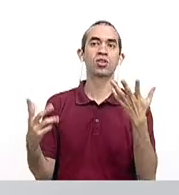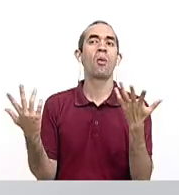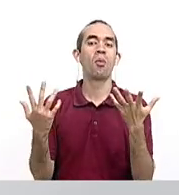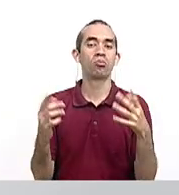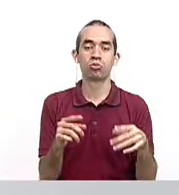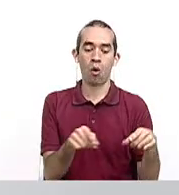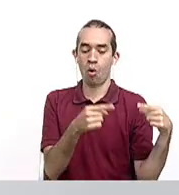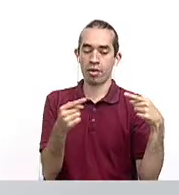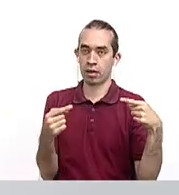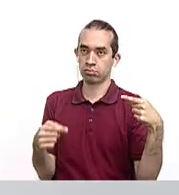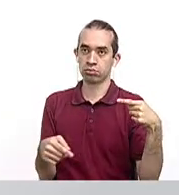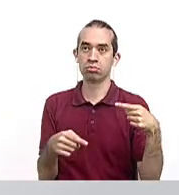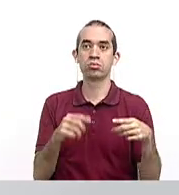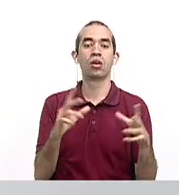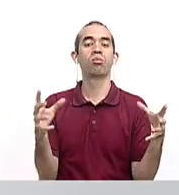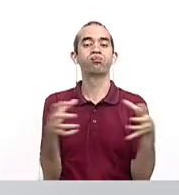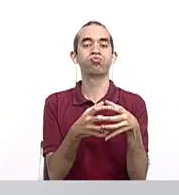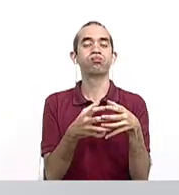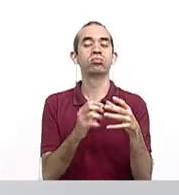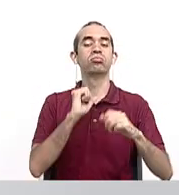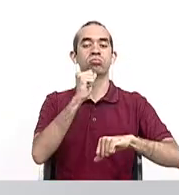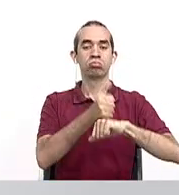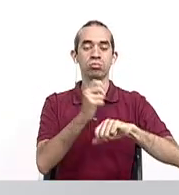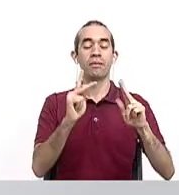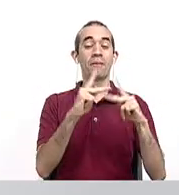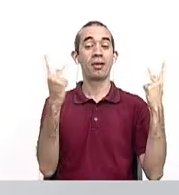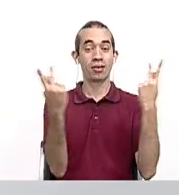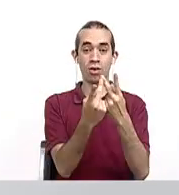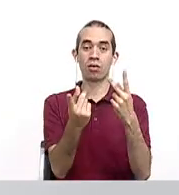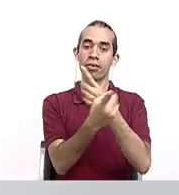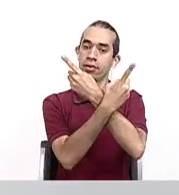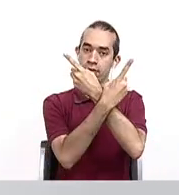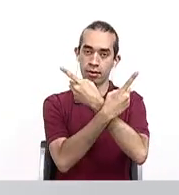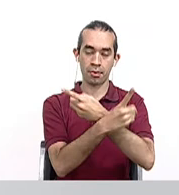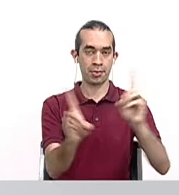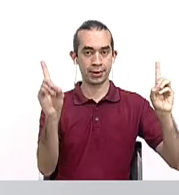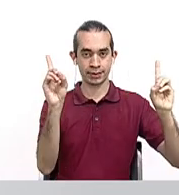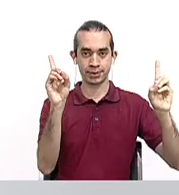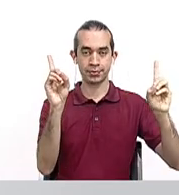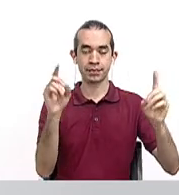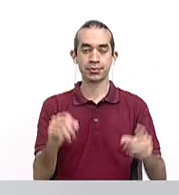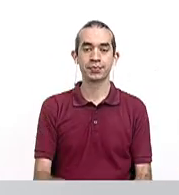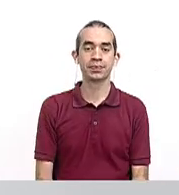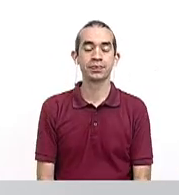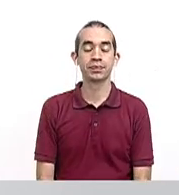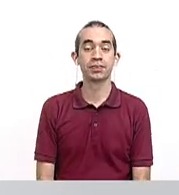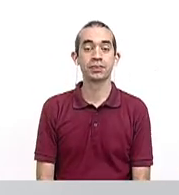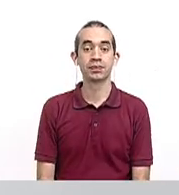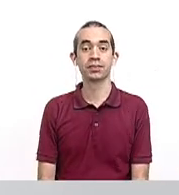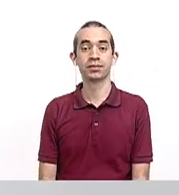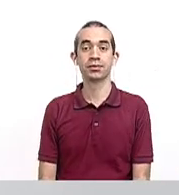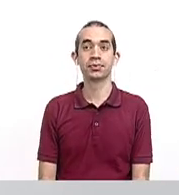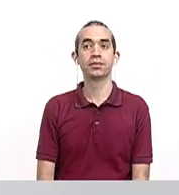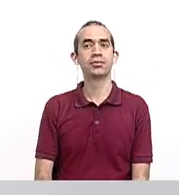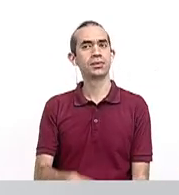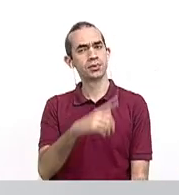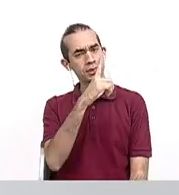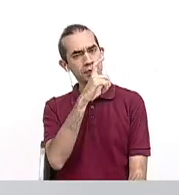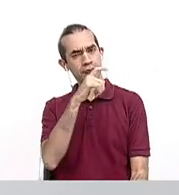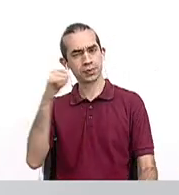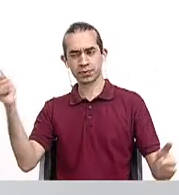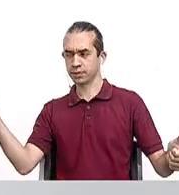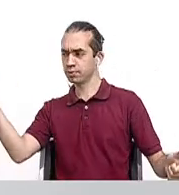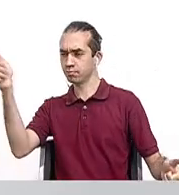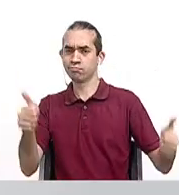opositoras se unieron bajo un nombre el partido demócrata quienes fueron los candidatos